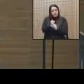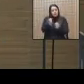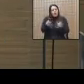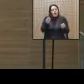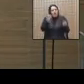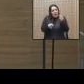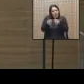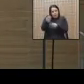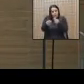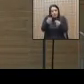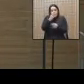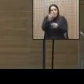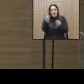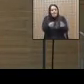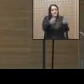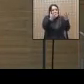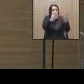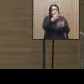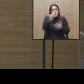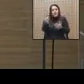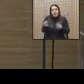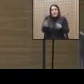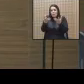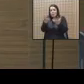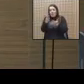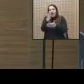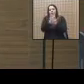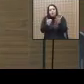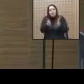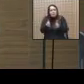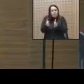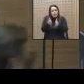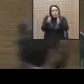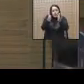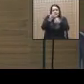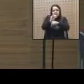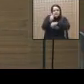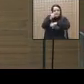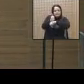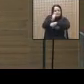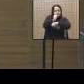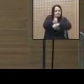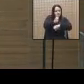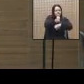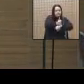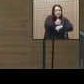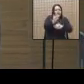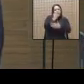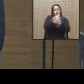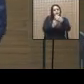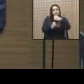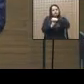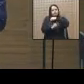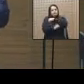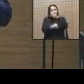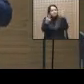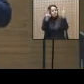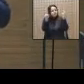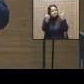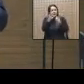aportes en lo público, hemos publicado rutas, hemos establecido puentes y